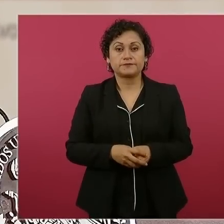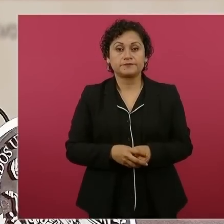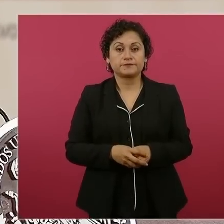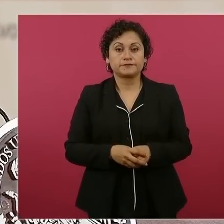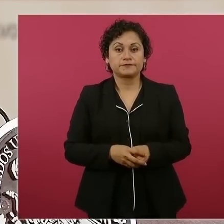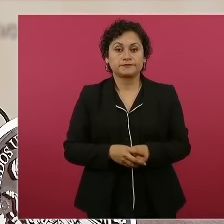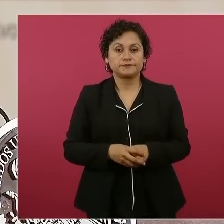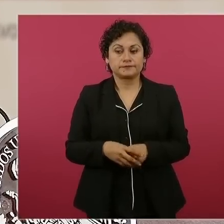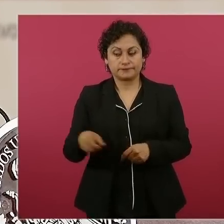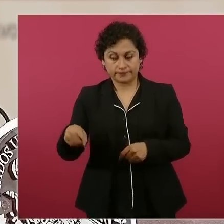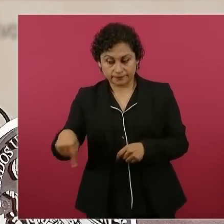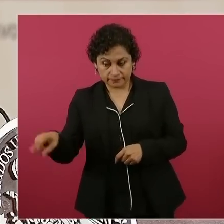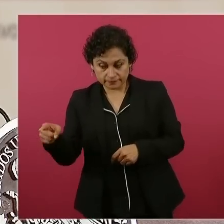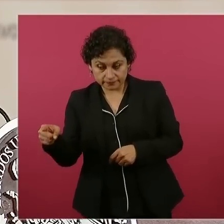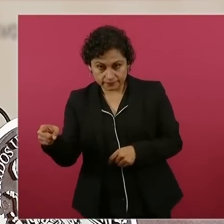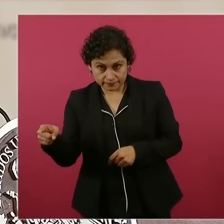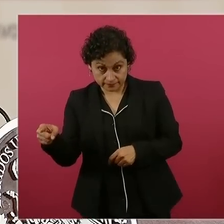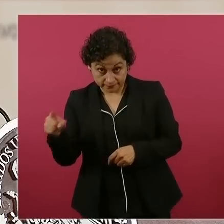Pero eso no lo ven.